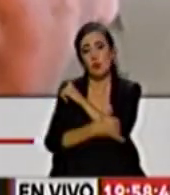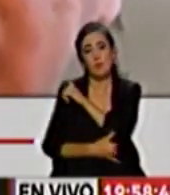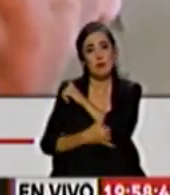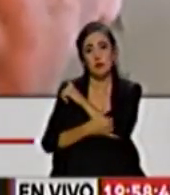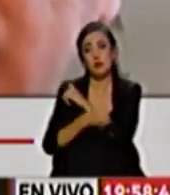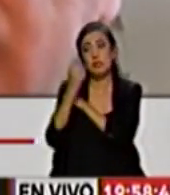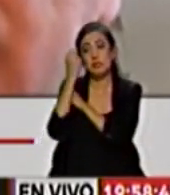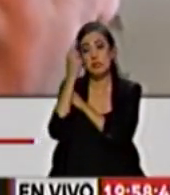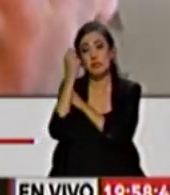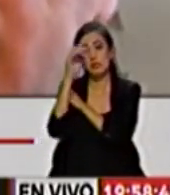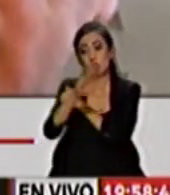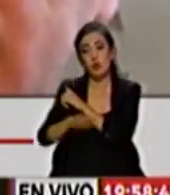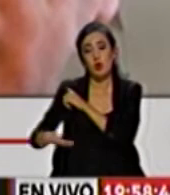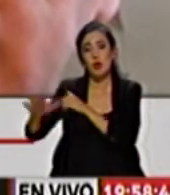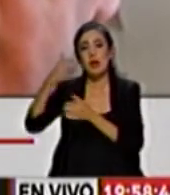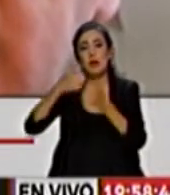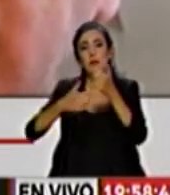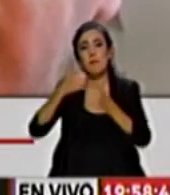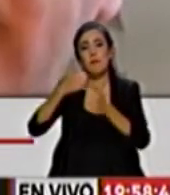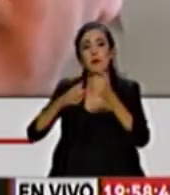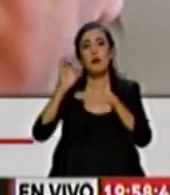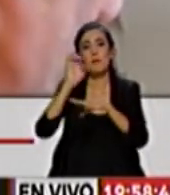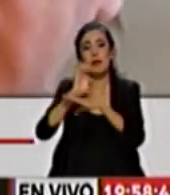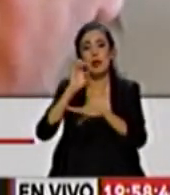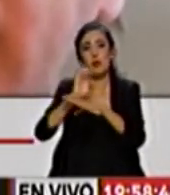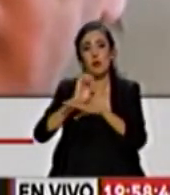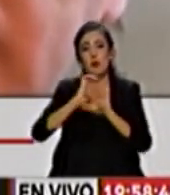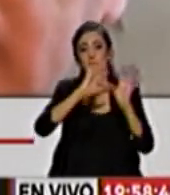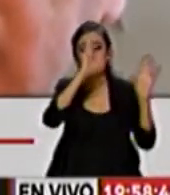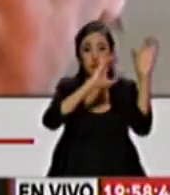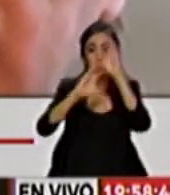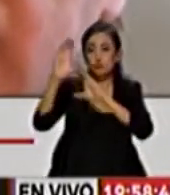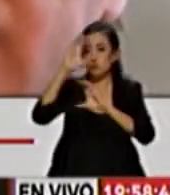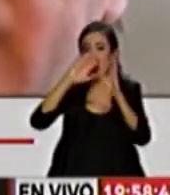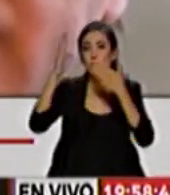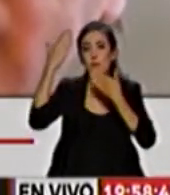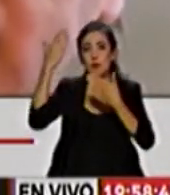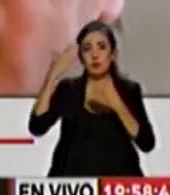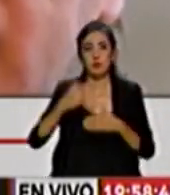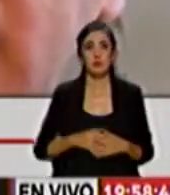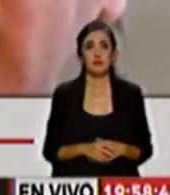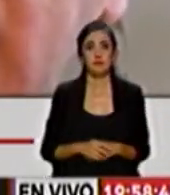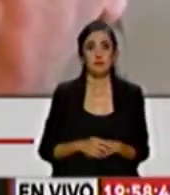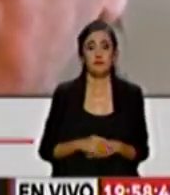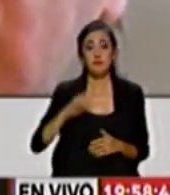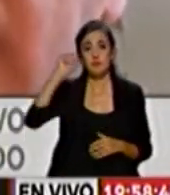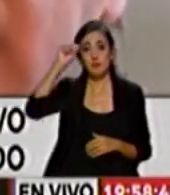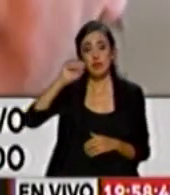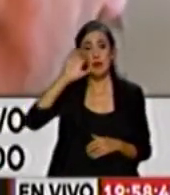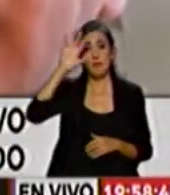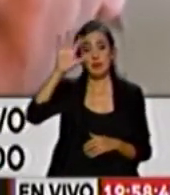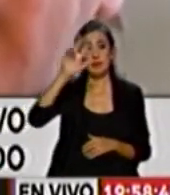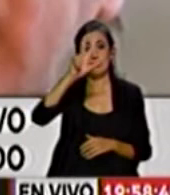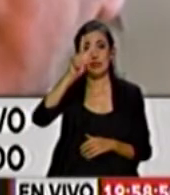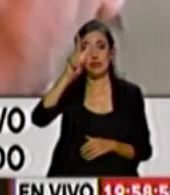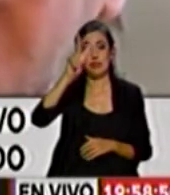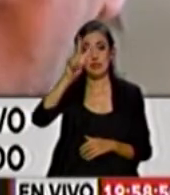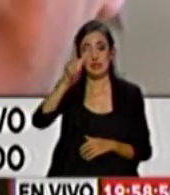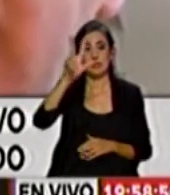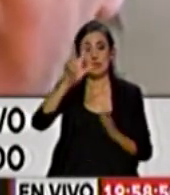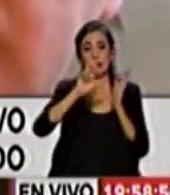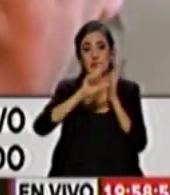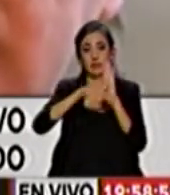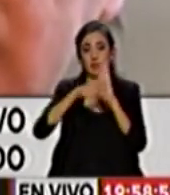que ha entendido que hay una persecución política en Ecuador. En este video de 23 minutos, Alvarado justificó